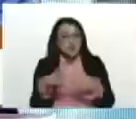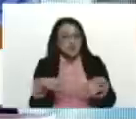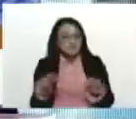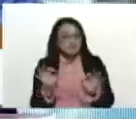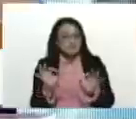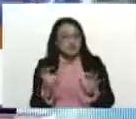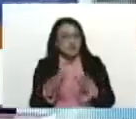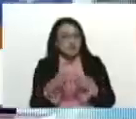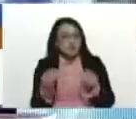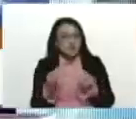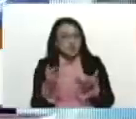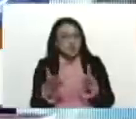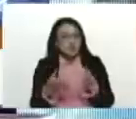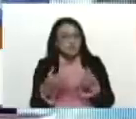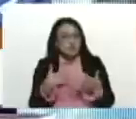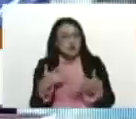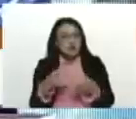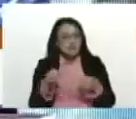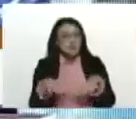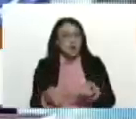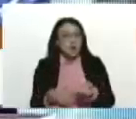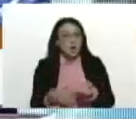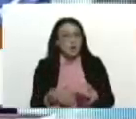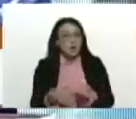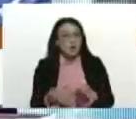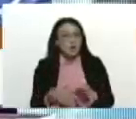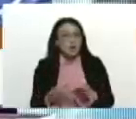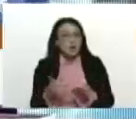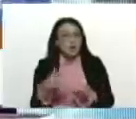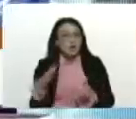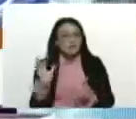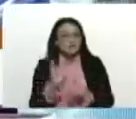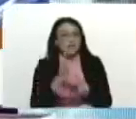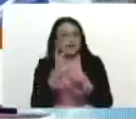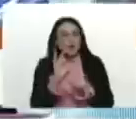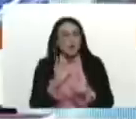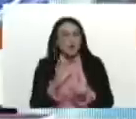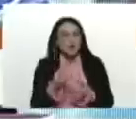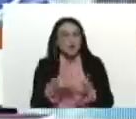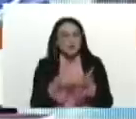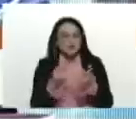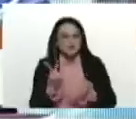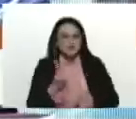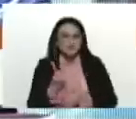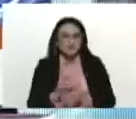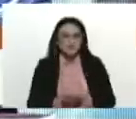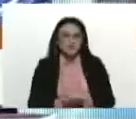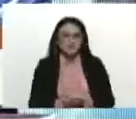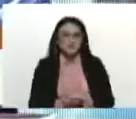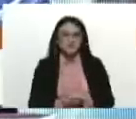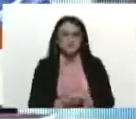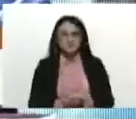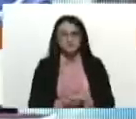tal de salir del régimen que es una amenaza inusual y extraordinaria para ellos